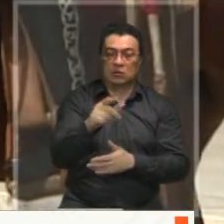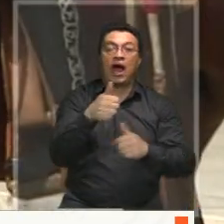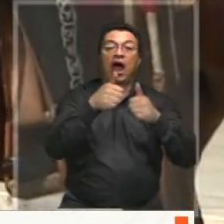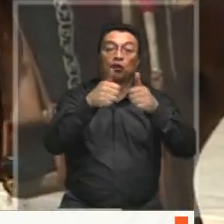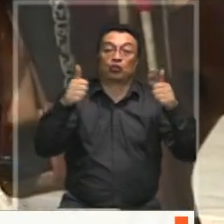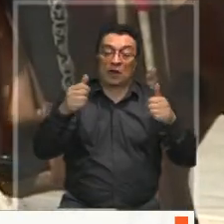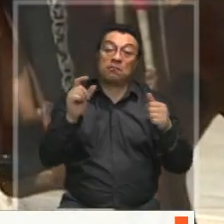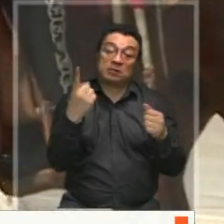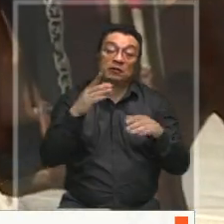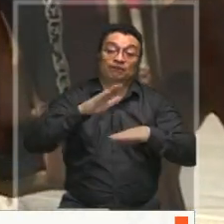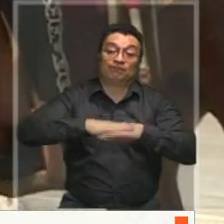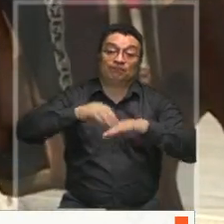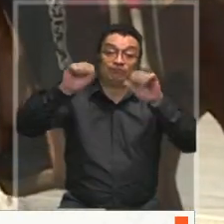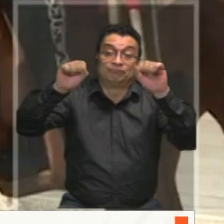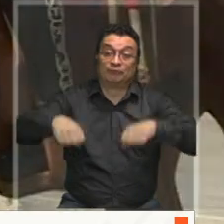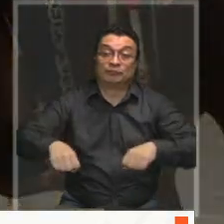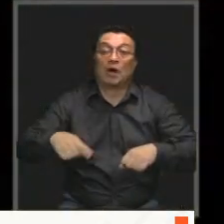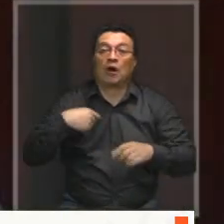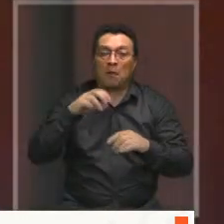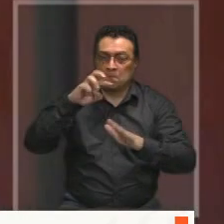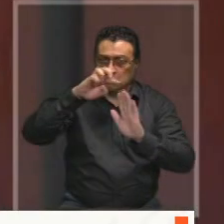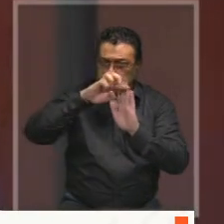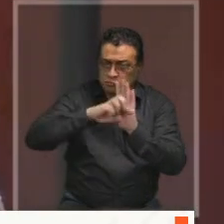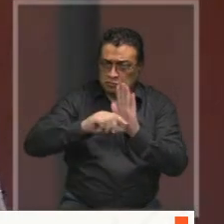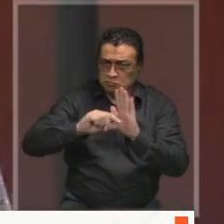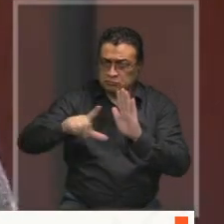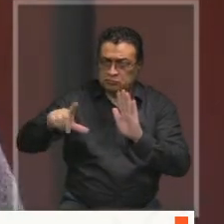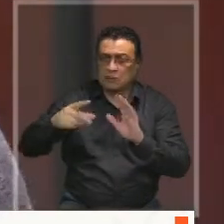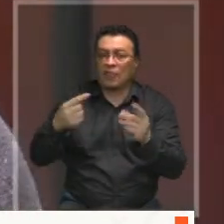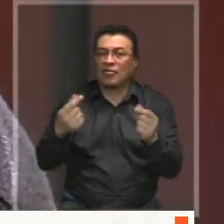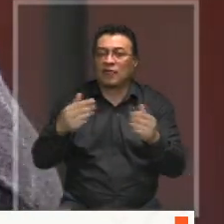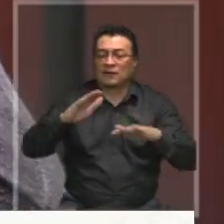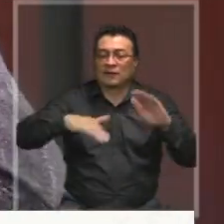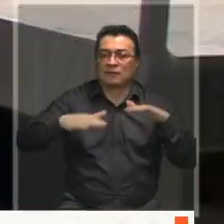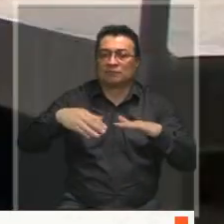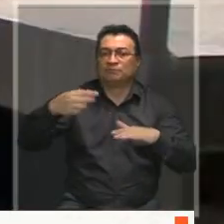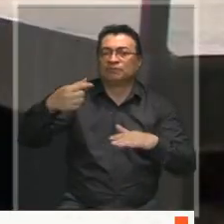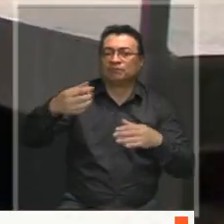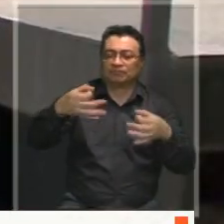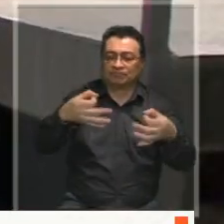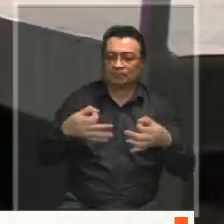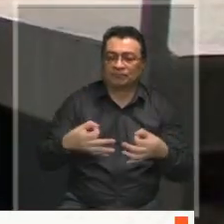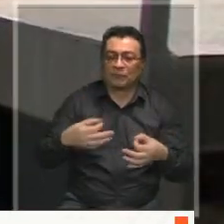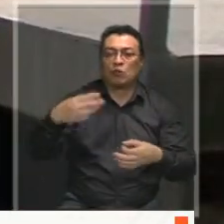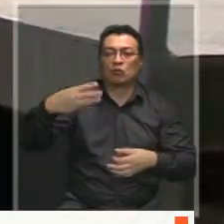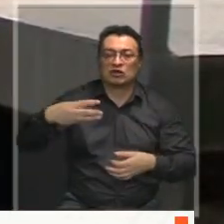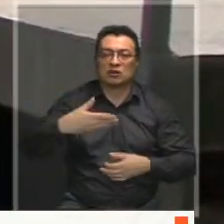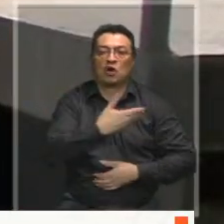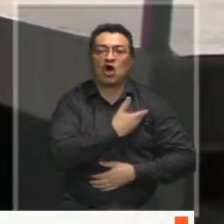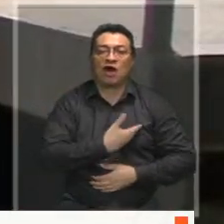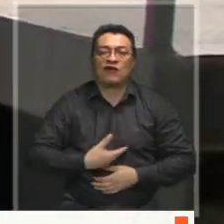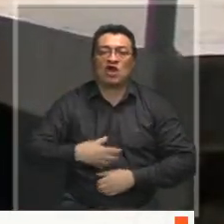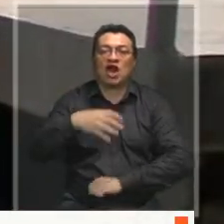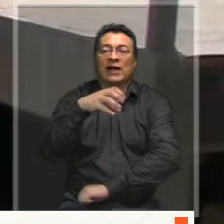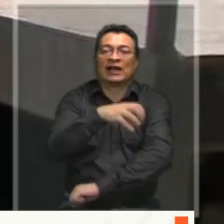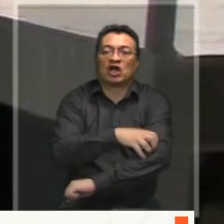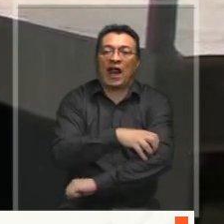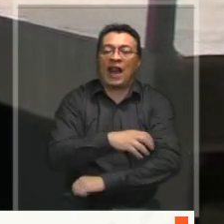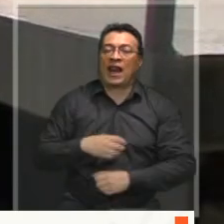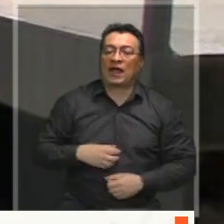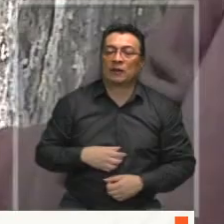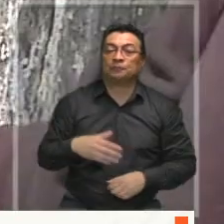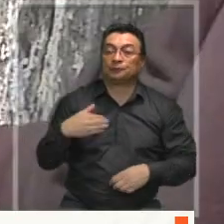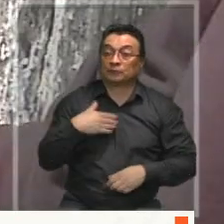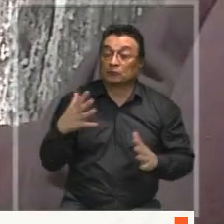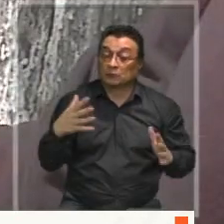autoridades. Un proyecto incipiente que depende de los presupuestos con municipios y gobiernos regionales. Nosotros no sé si estemos buscando